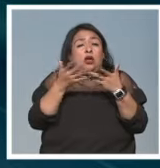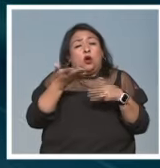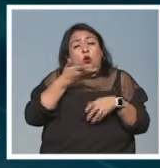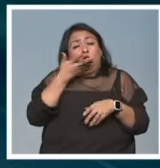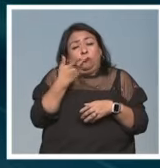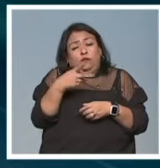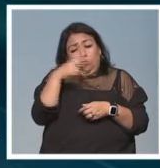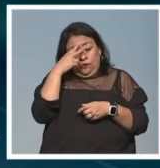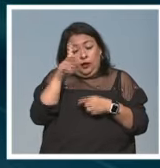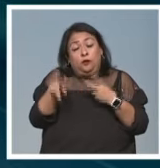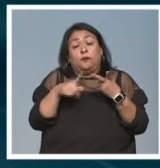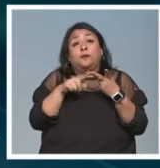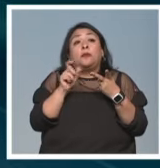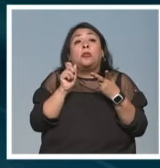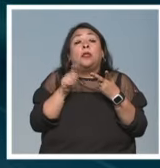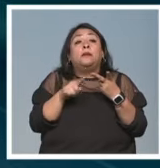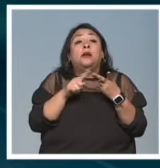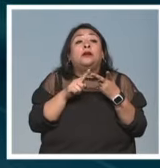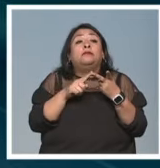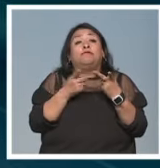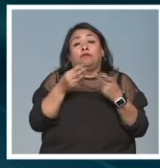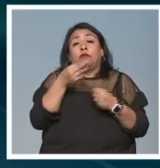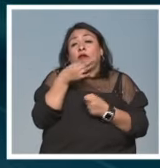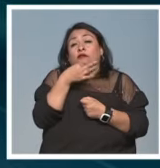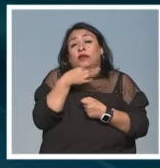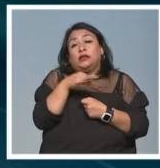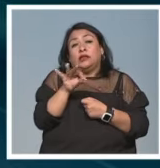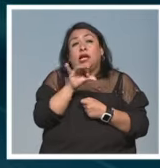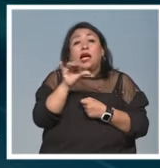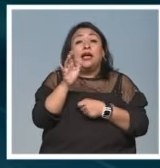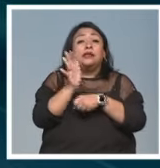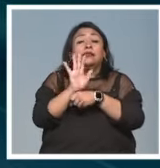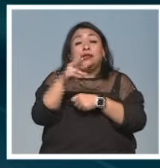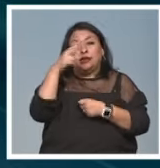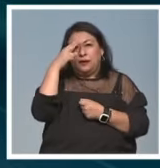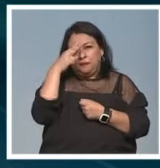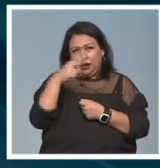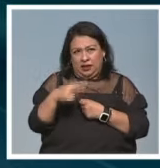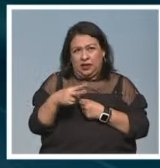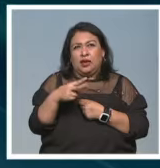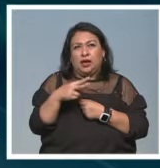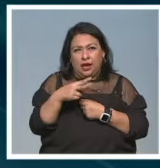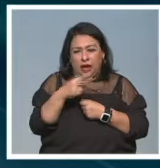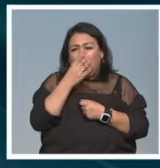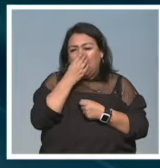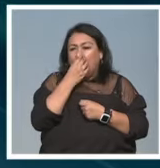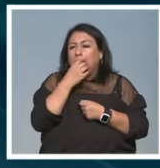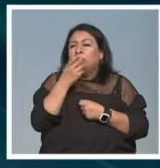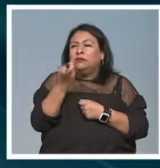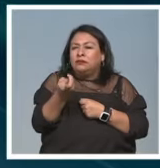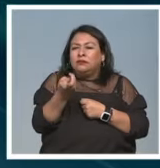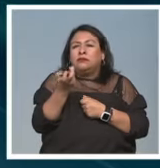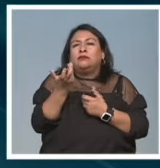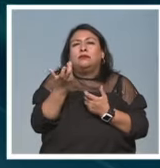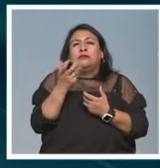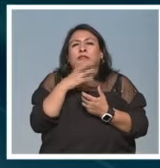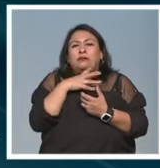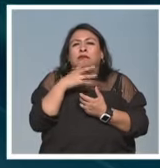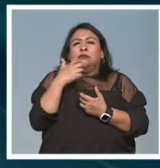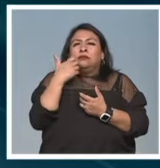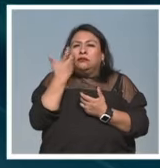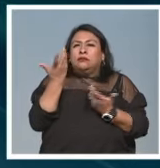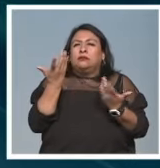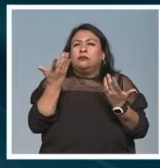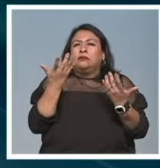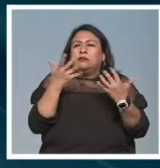tradición mexicana, y por otro lado, en una celebración al cine mexicano y esta simbiosis que estaremos buscando